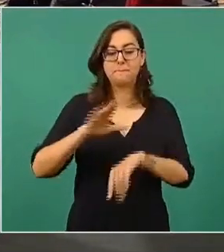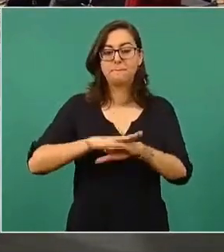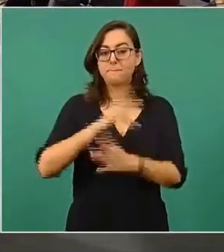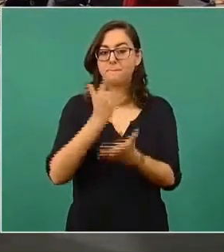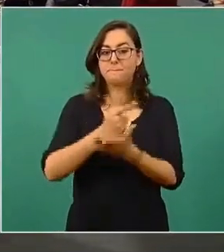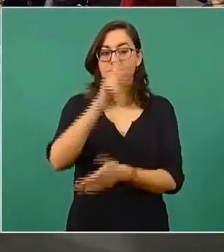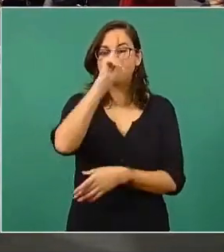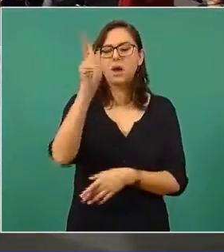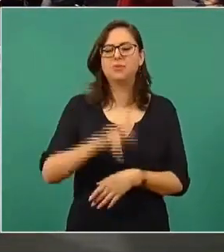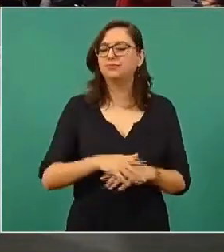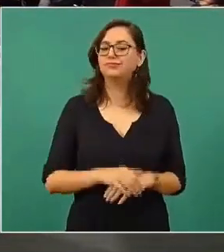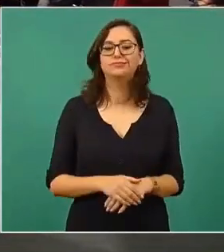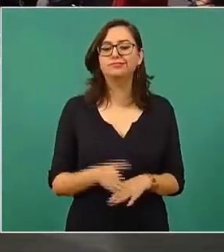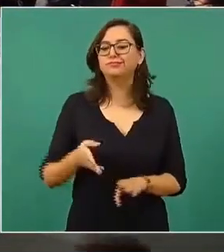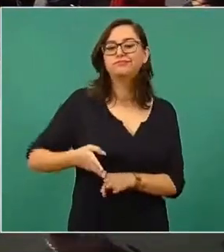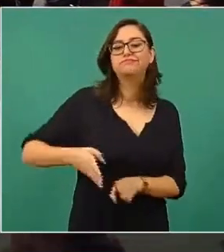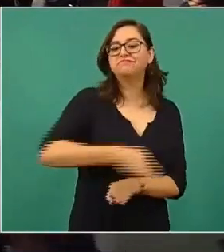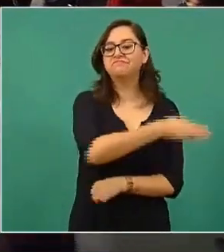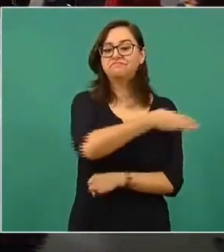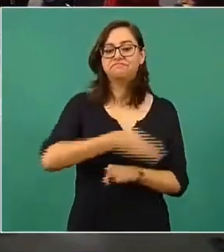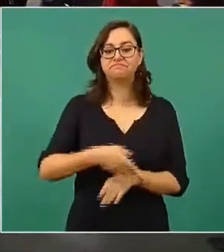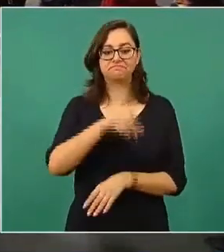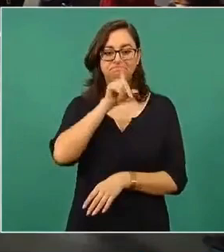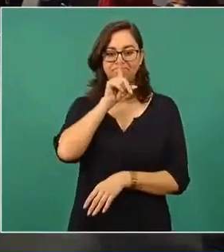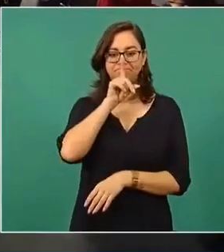Se omitía.